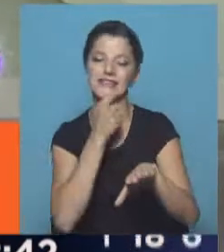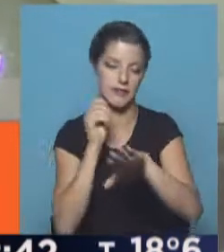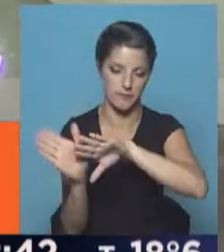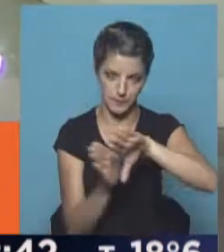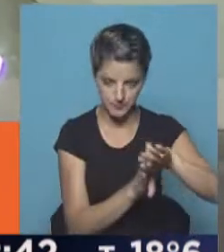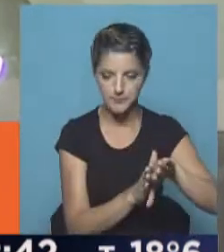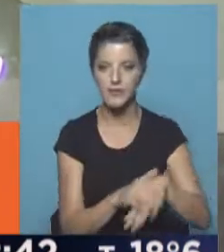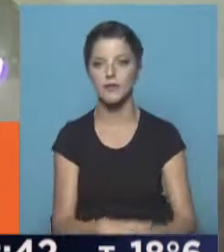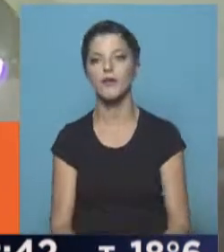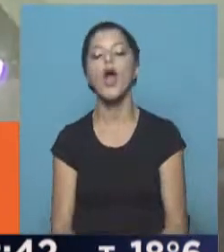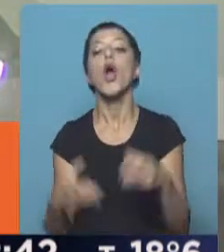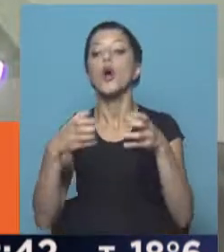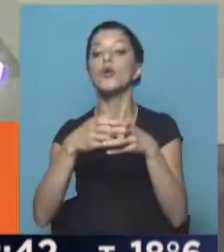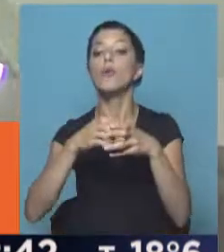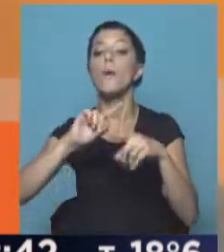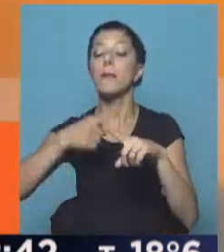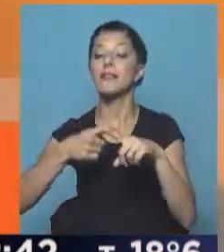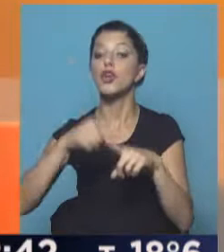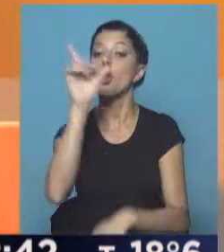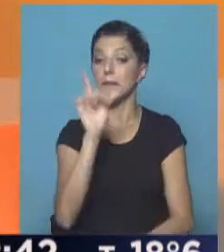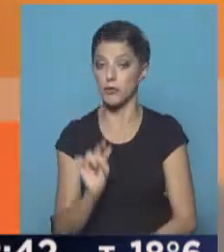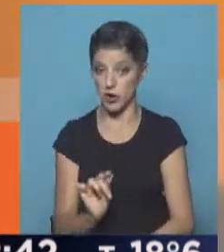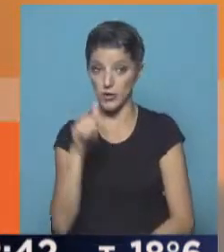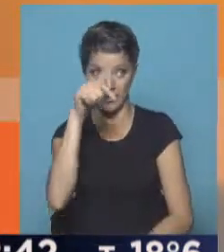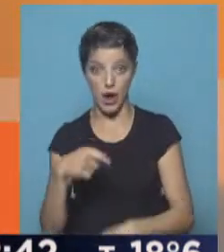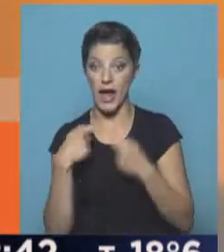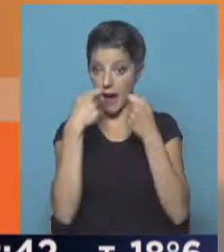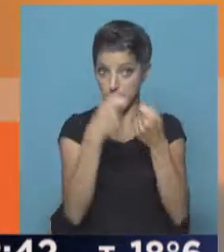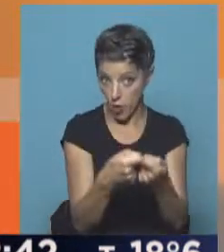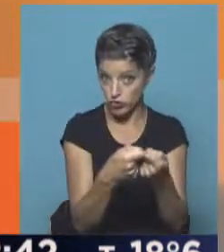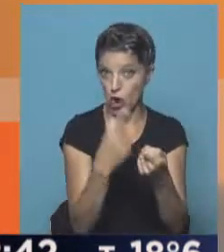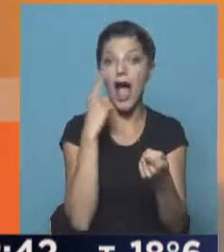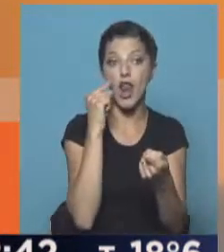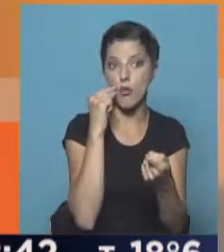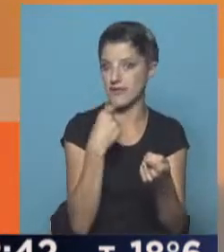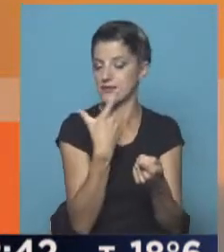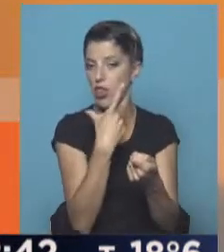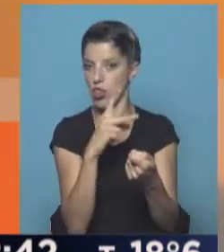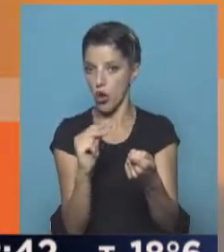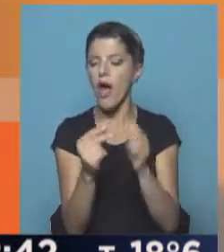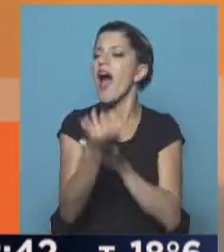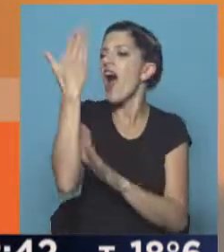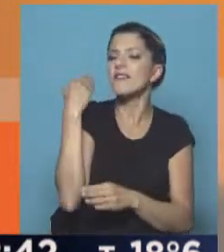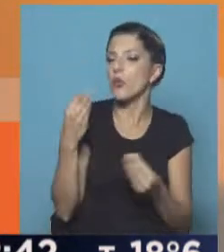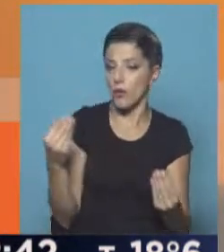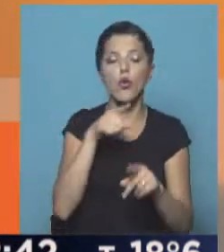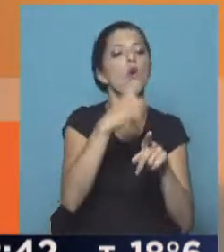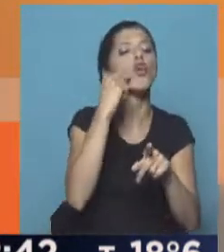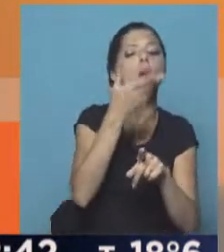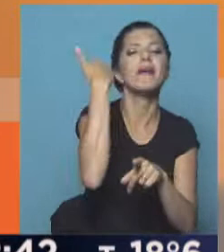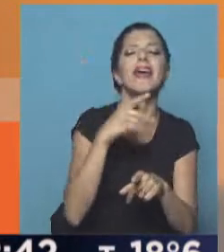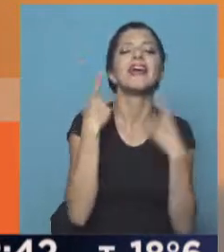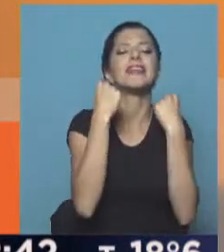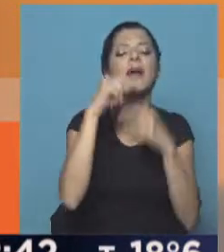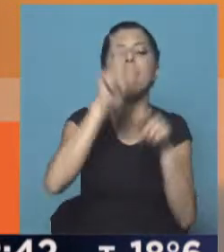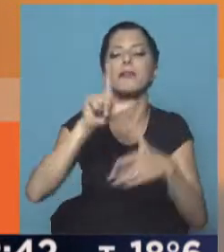¿dónde estaba el partido republicano que ahora abandona a Donald Trump cuando criticaba a los latinos, los